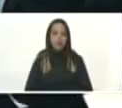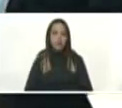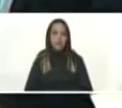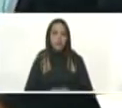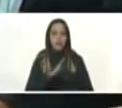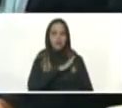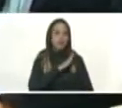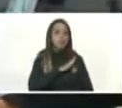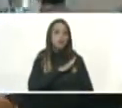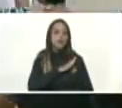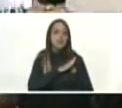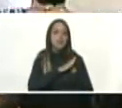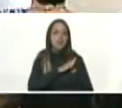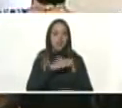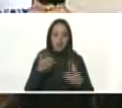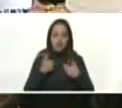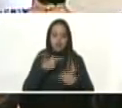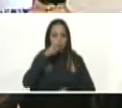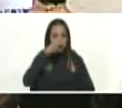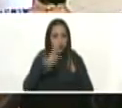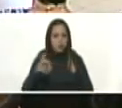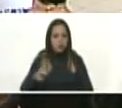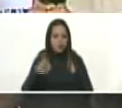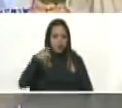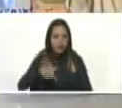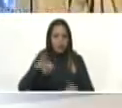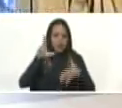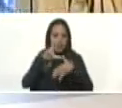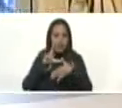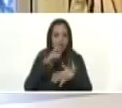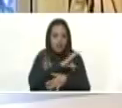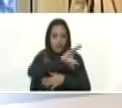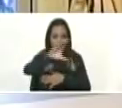Propia del esfuerzo de los pueblos. Desde acá, desde América Latina y el Caribe,